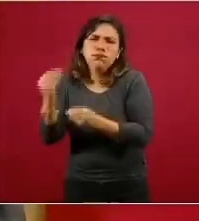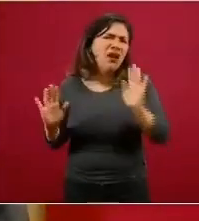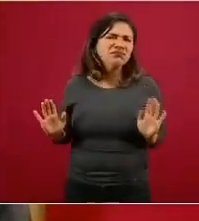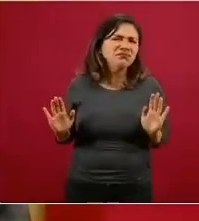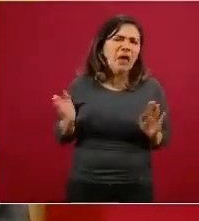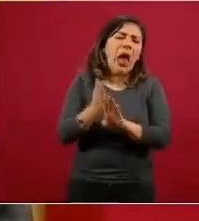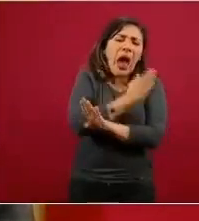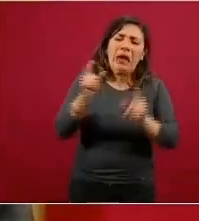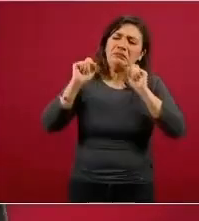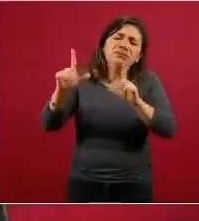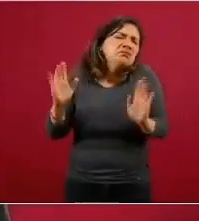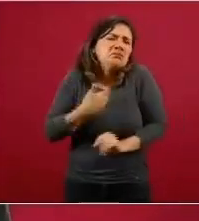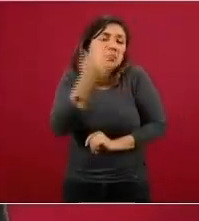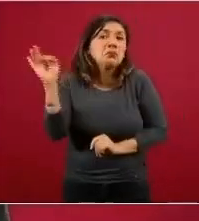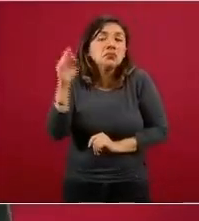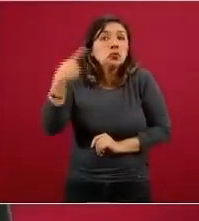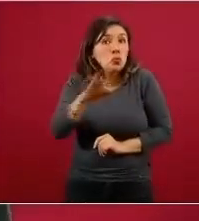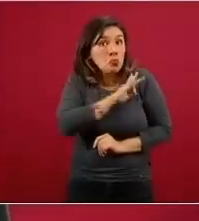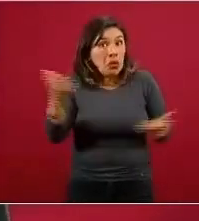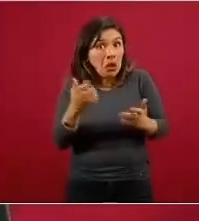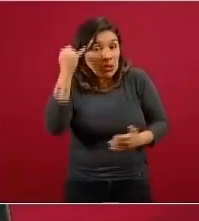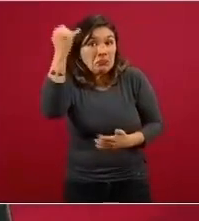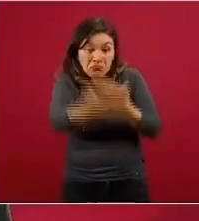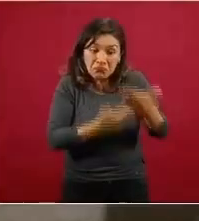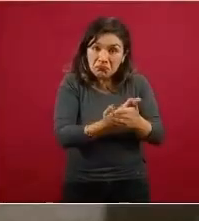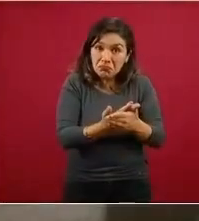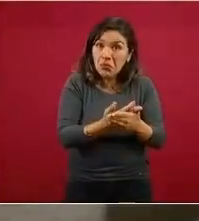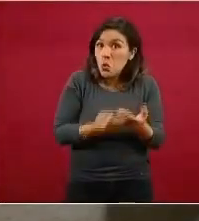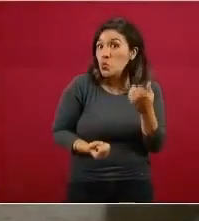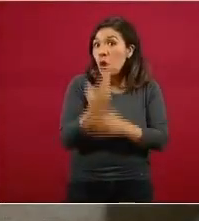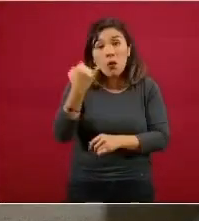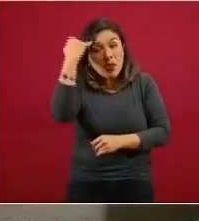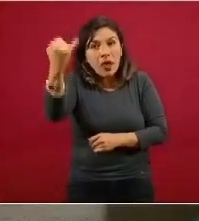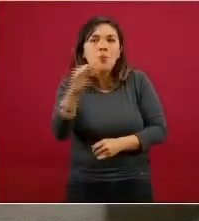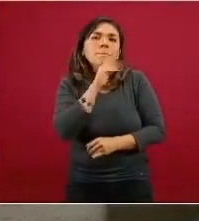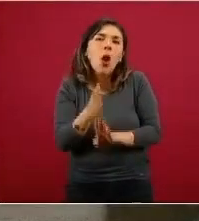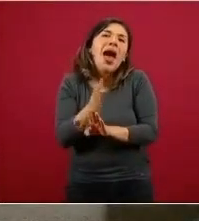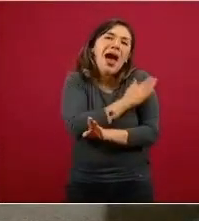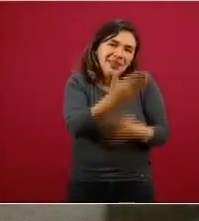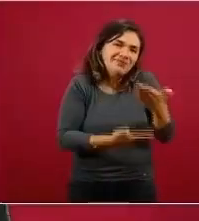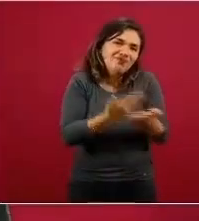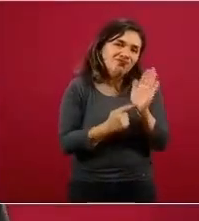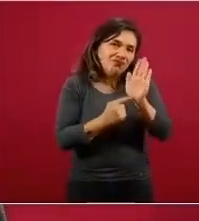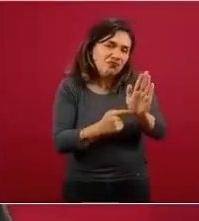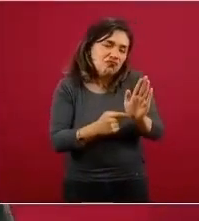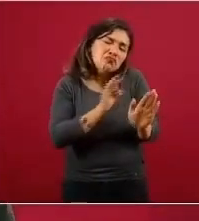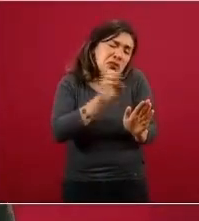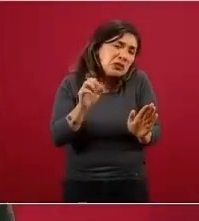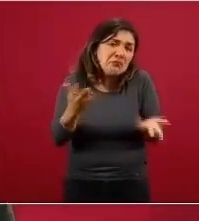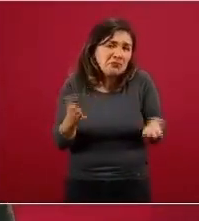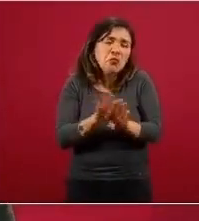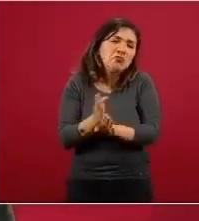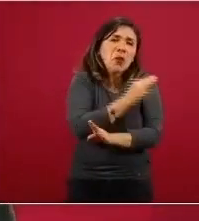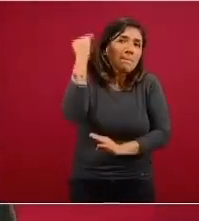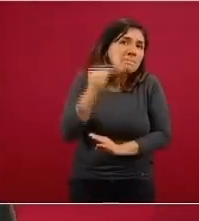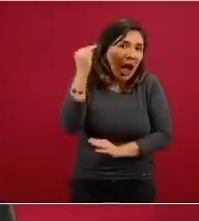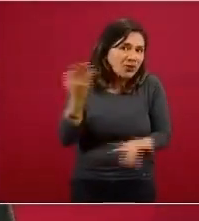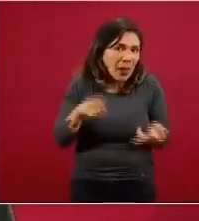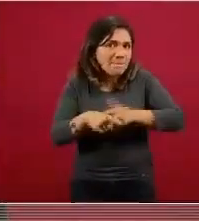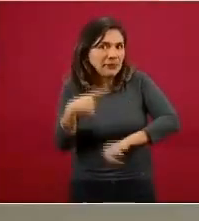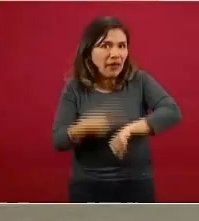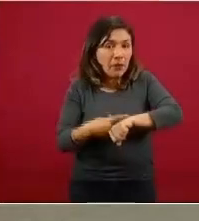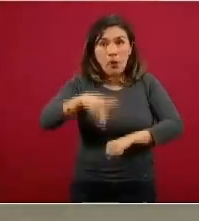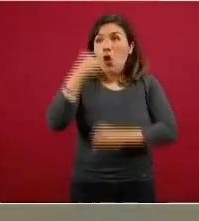por supuesto, no haberlo presentado antes, pero a lo mejor si hay una fórmula tan innovadora, pues hubiera sido bueno que lo presentaran antes, no sé, en marzo, quizá cuando empezó la